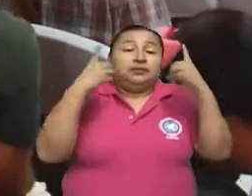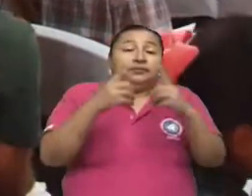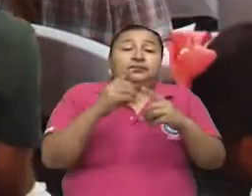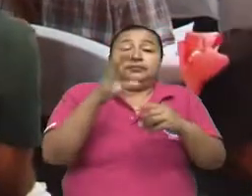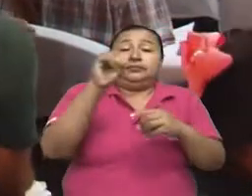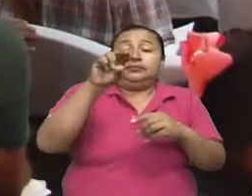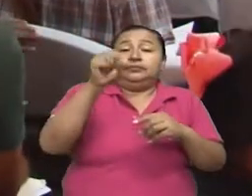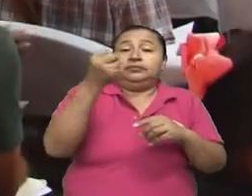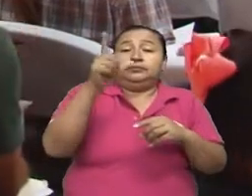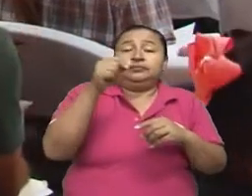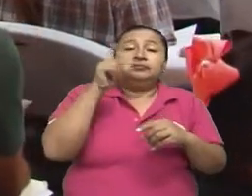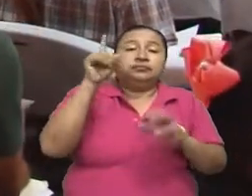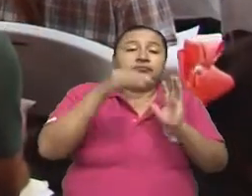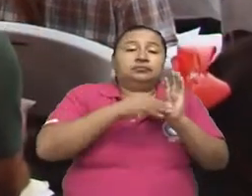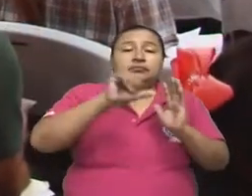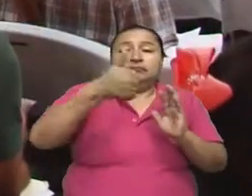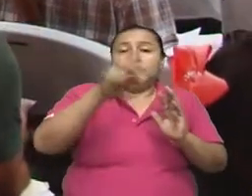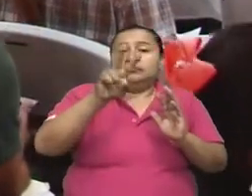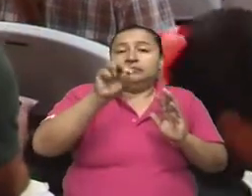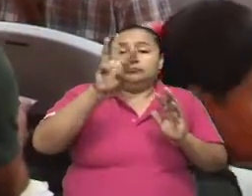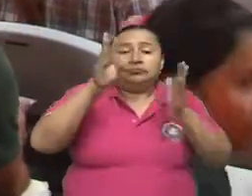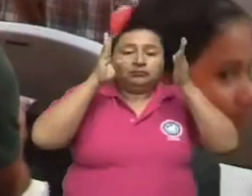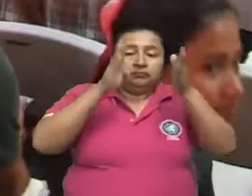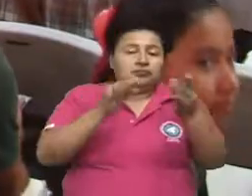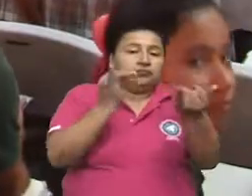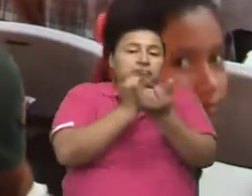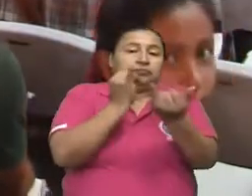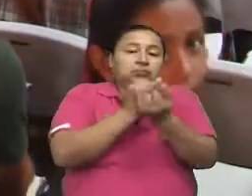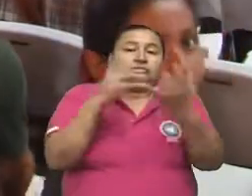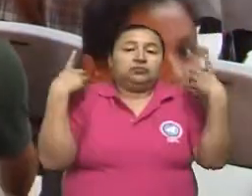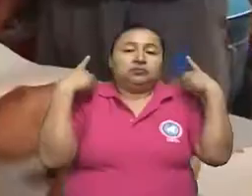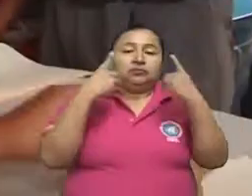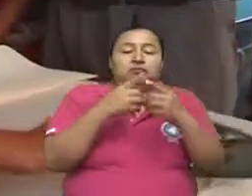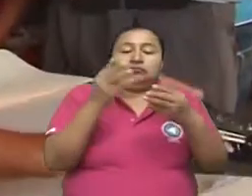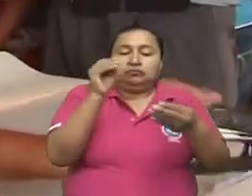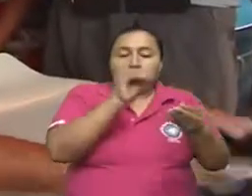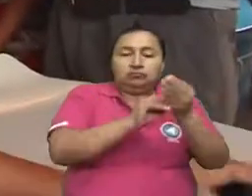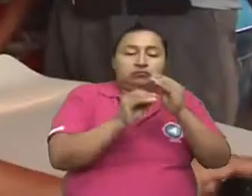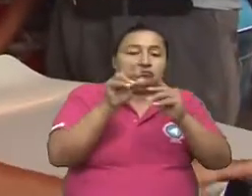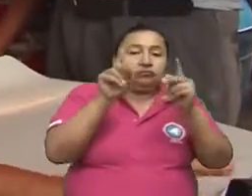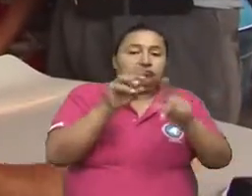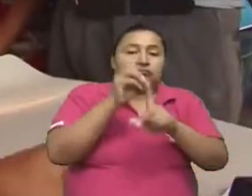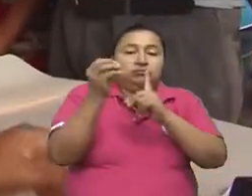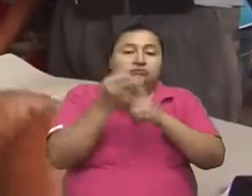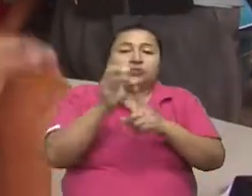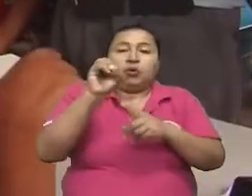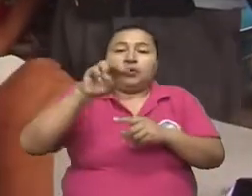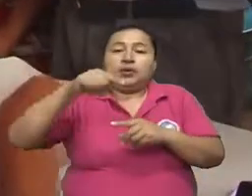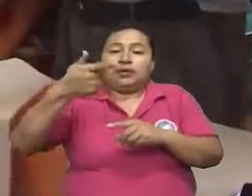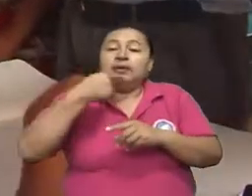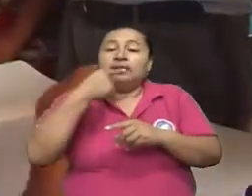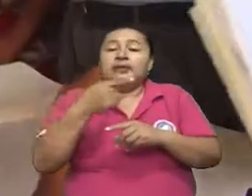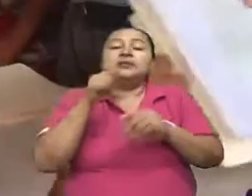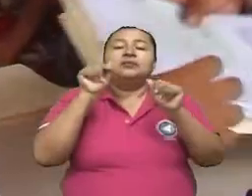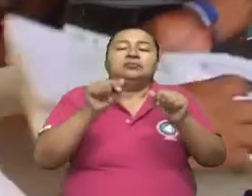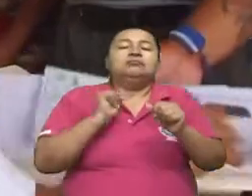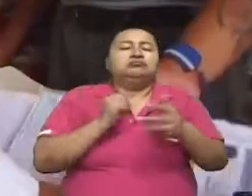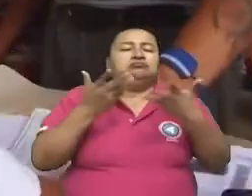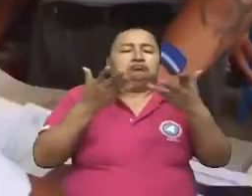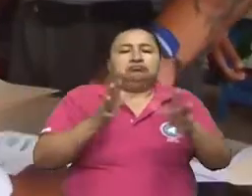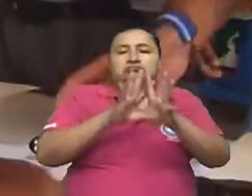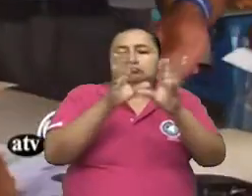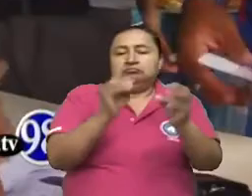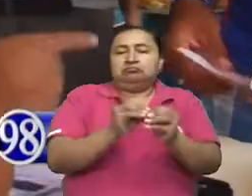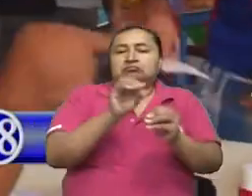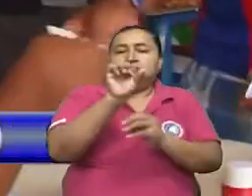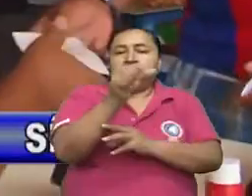brindó 1.623 servicios. Asimismo, la Dirección de Registro y Control de Organizaciones No Gubernamentales brindó un total